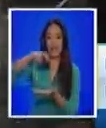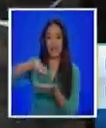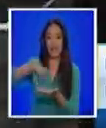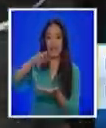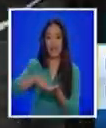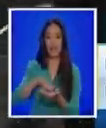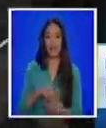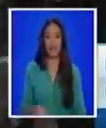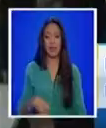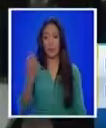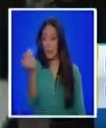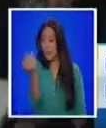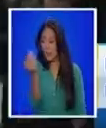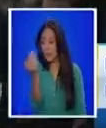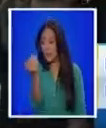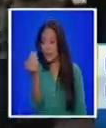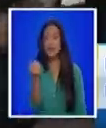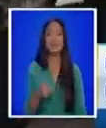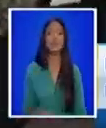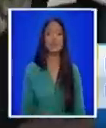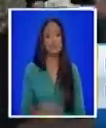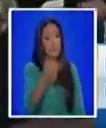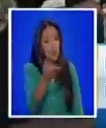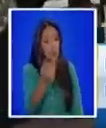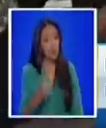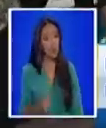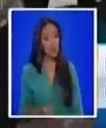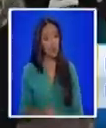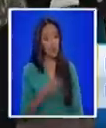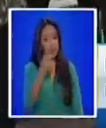Brinca. Venga, Comité del Pueblo. Oiga, pero ustedes están